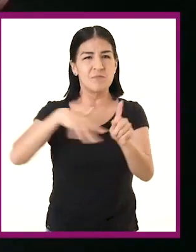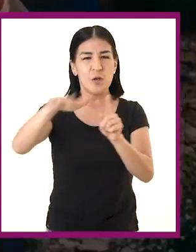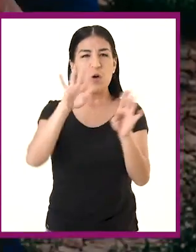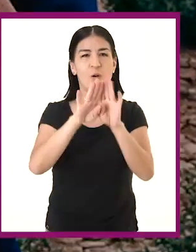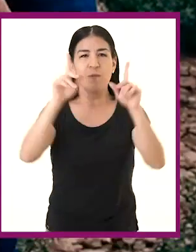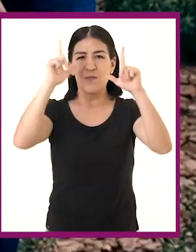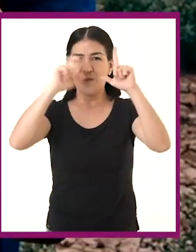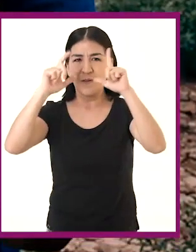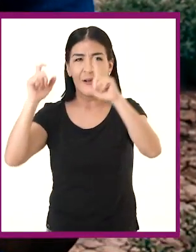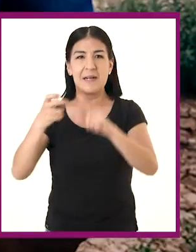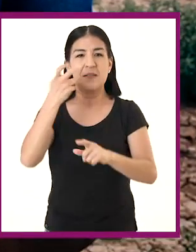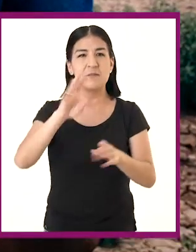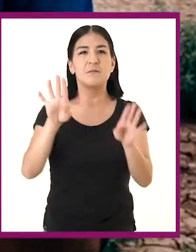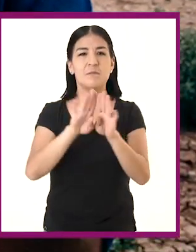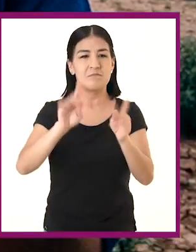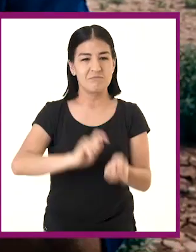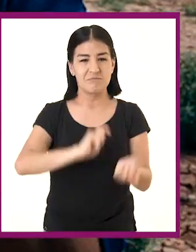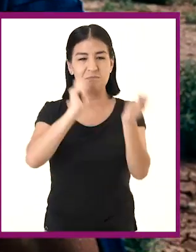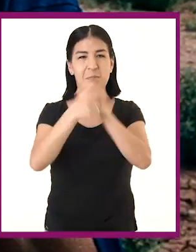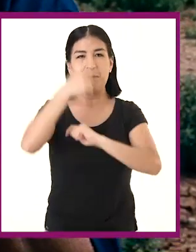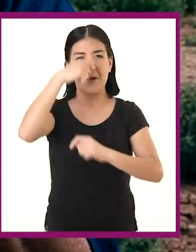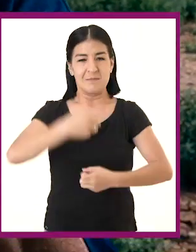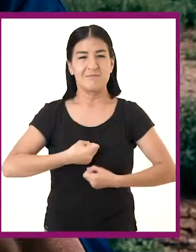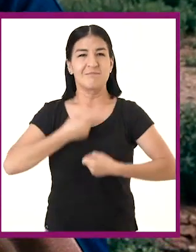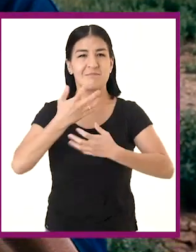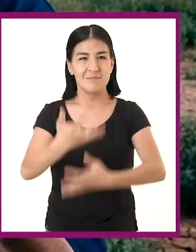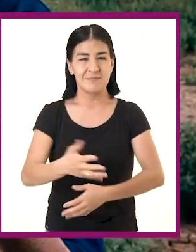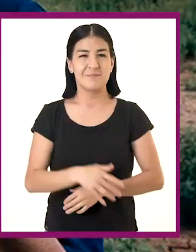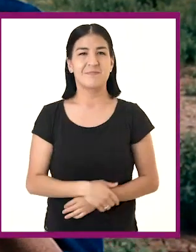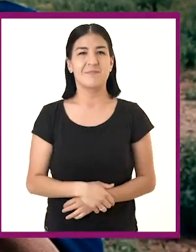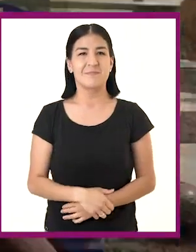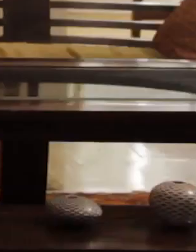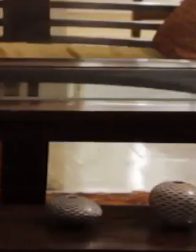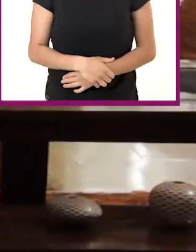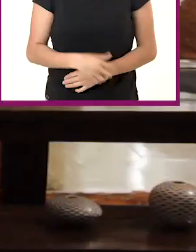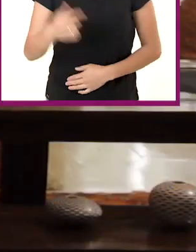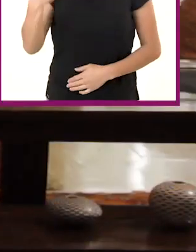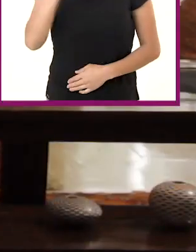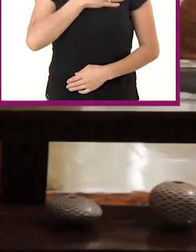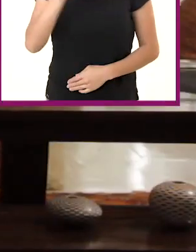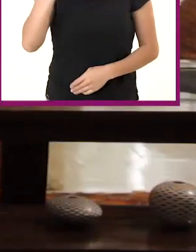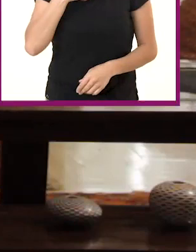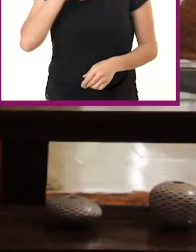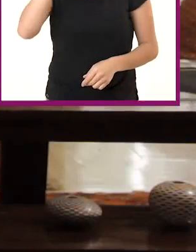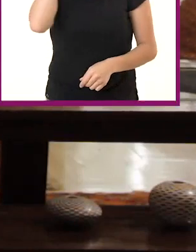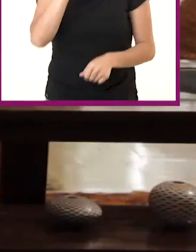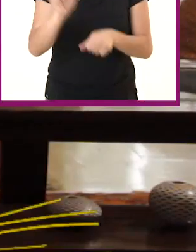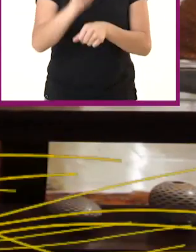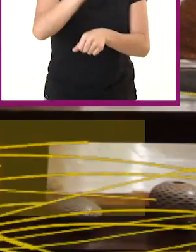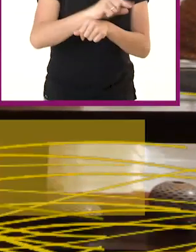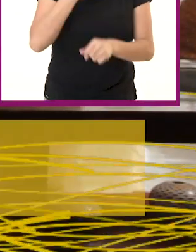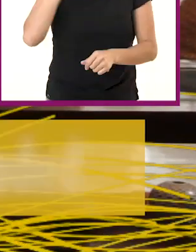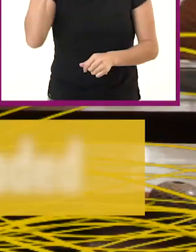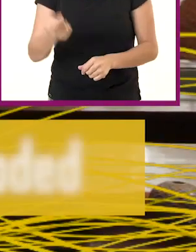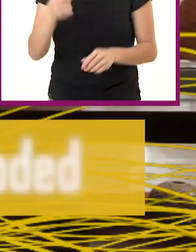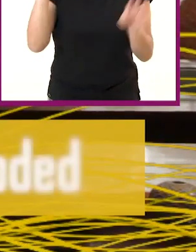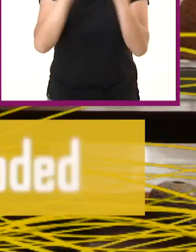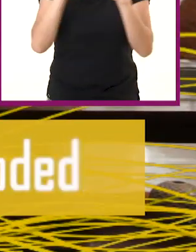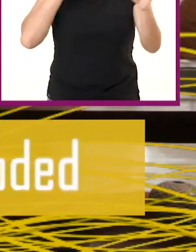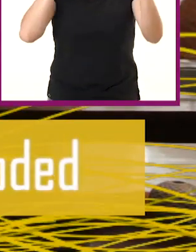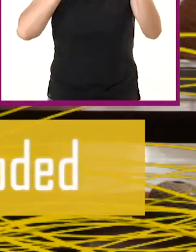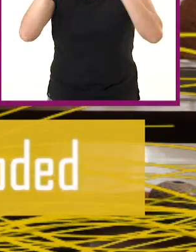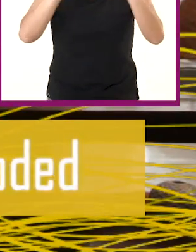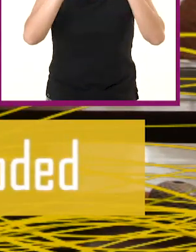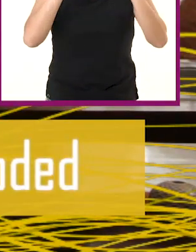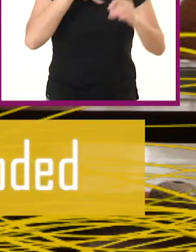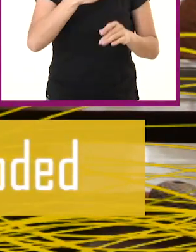la fotografía hasta convertirla en una forma de expresión. Bueno, yo siempre desde chica mi forma de